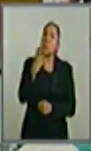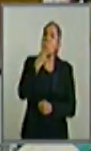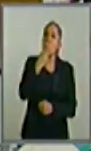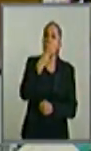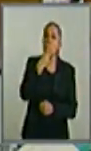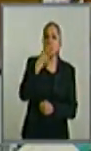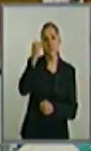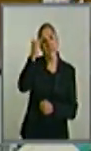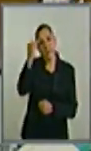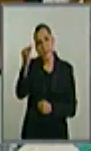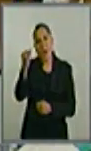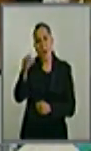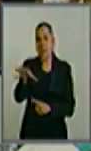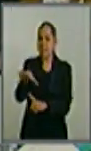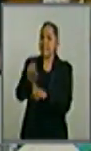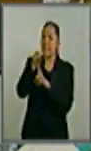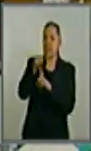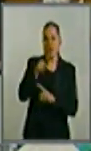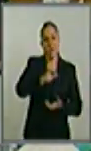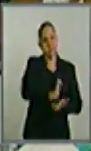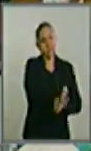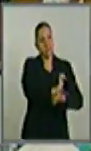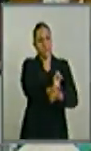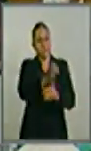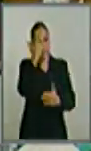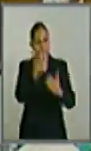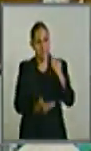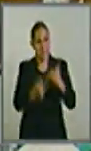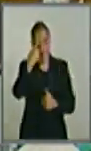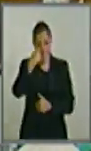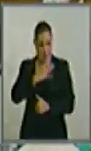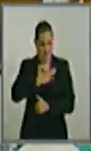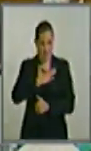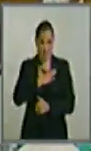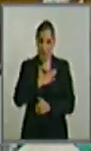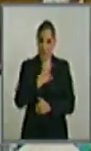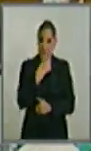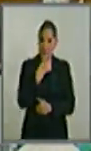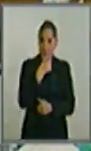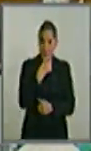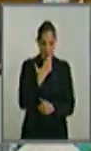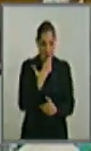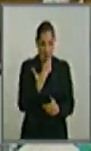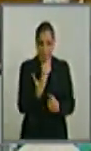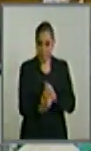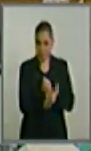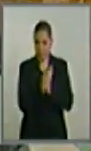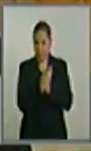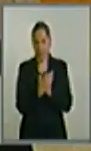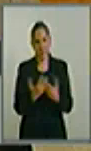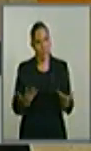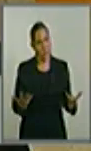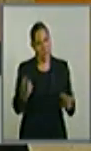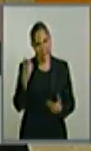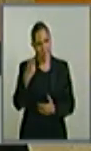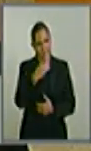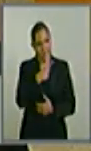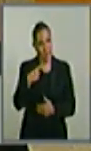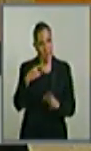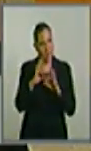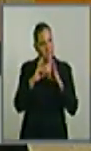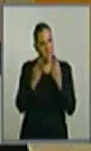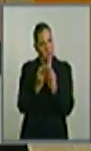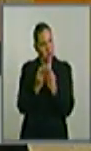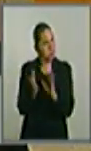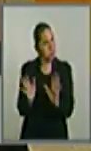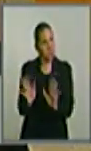pues acción clara de alguien que tiene una posibilidad de incidir, que no lo haga de esta manera. Creemos que tenemos que dejar